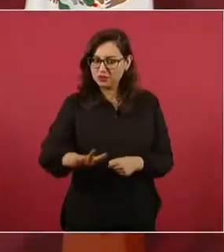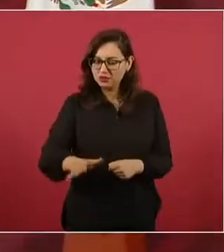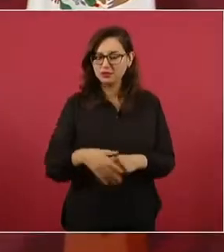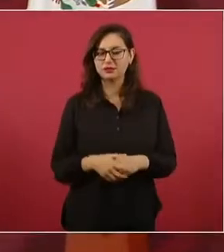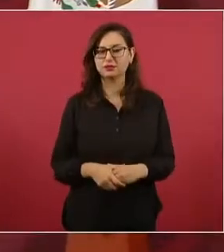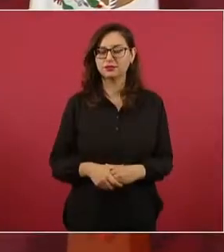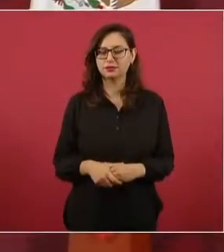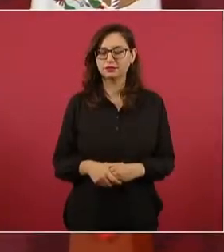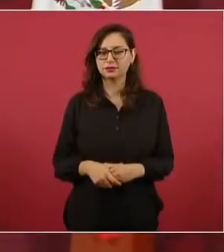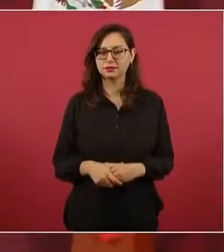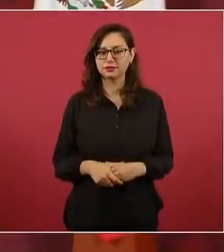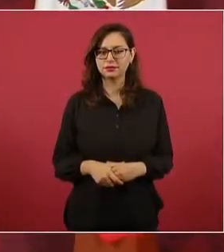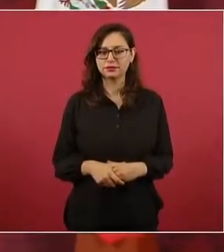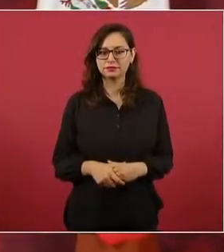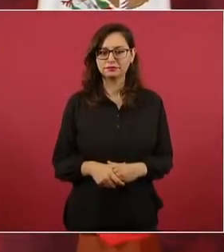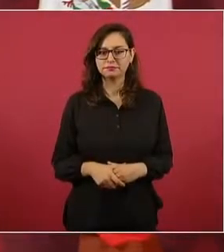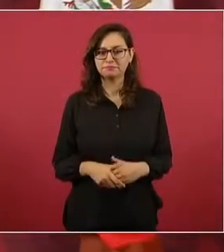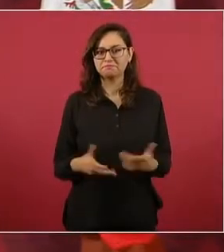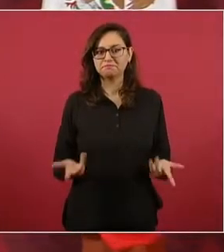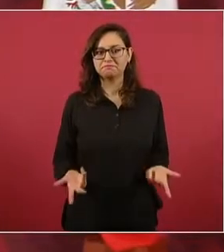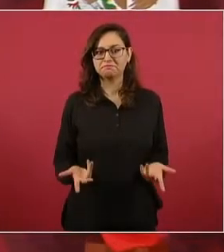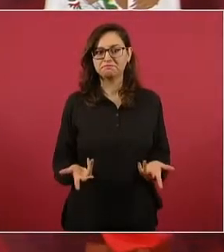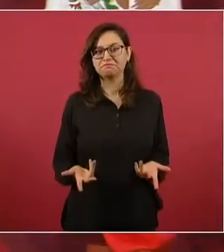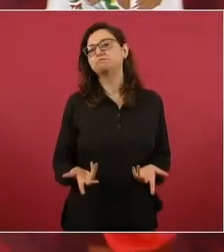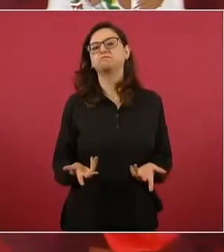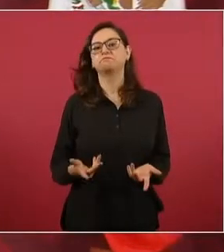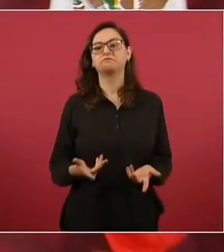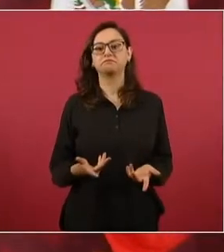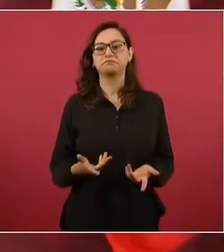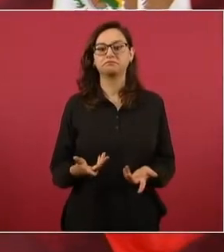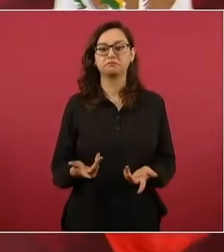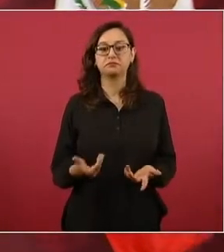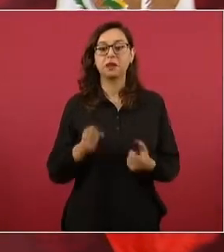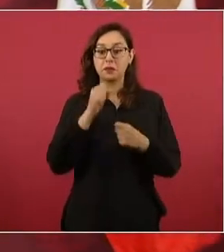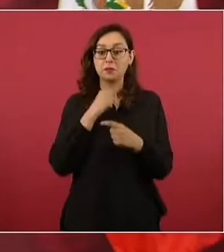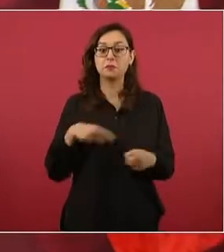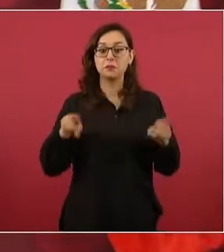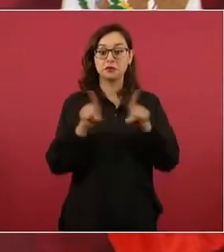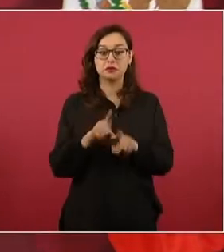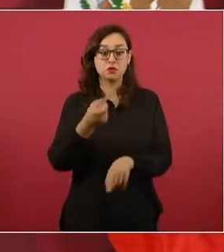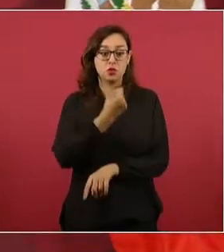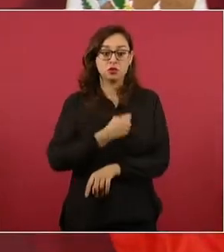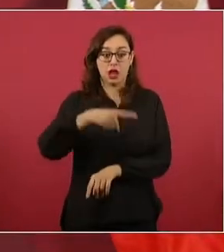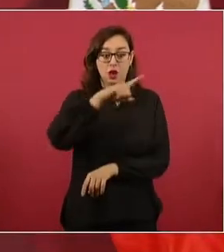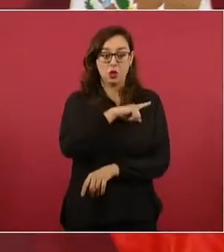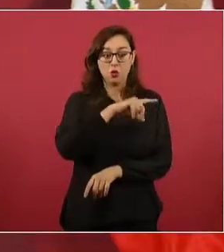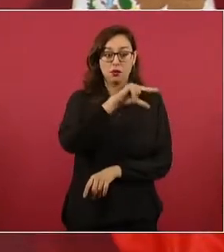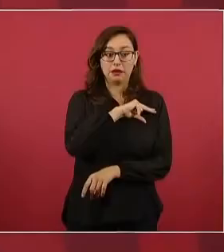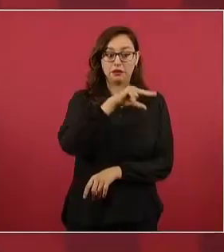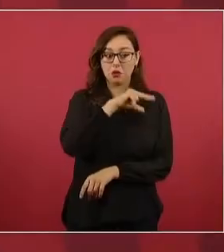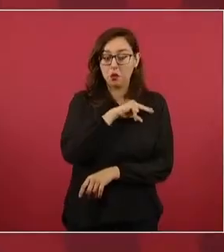por la salud, para curarse.